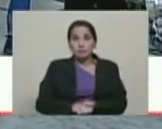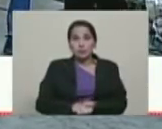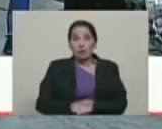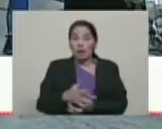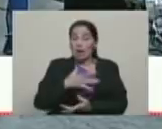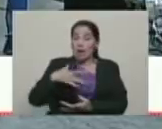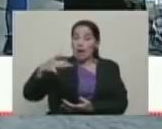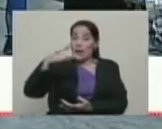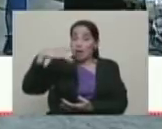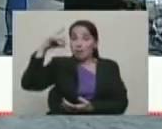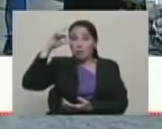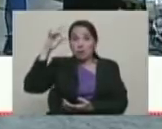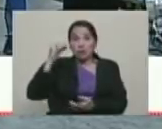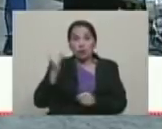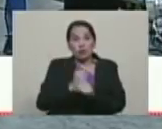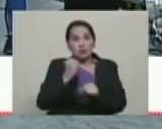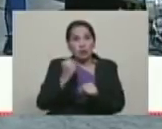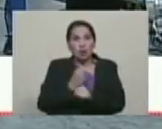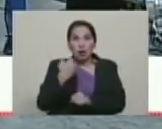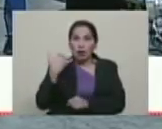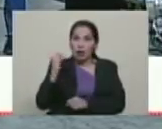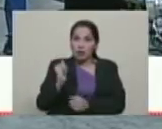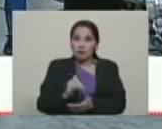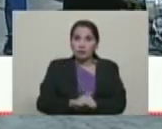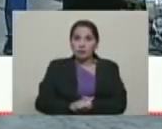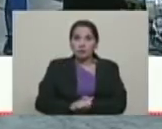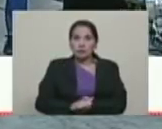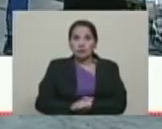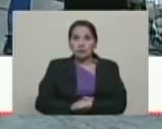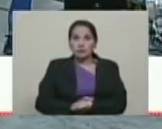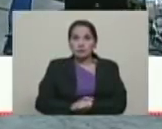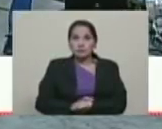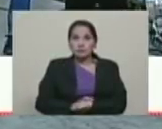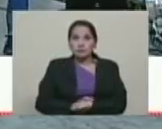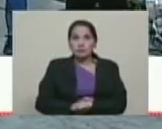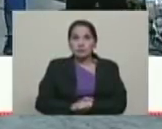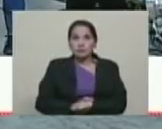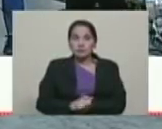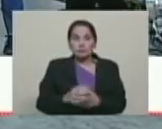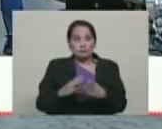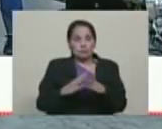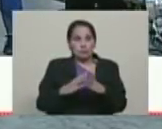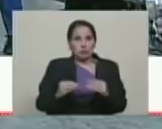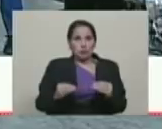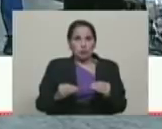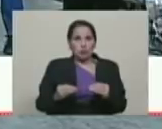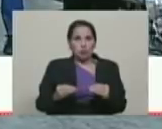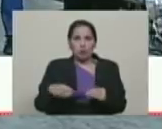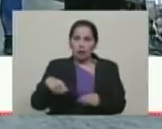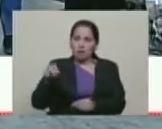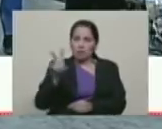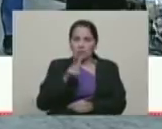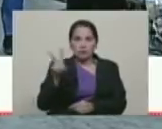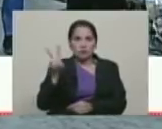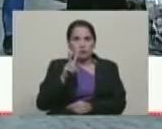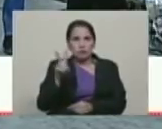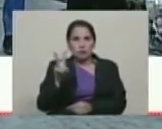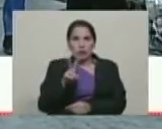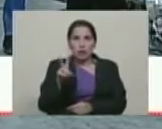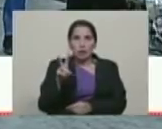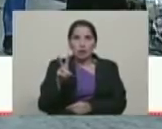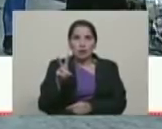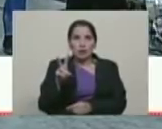espíritu de trabajo que tienen, este espíritu tremendo de trabajo que todos en Venezuela